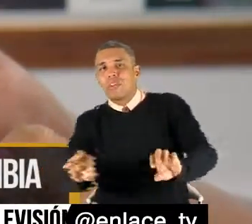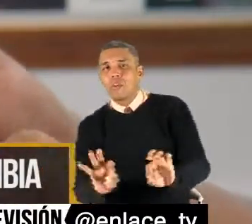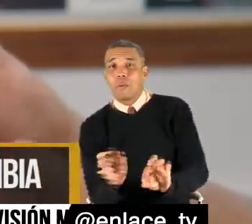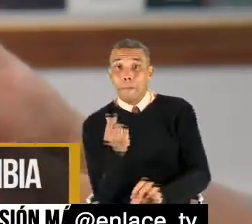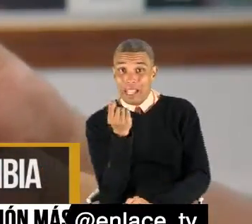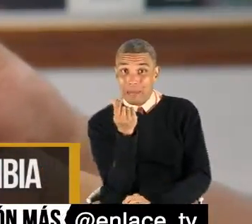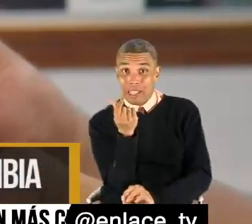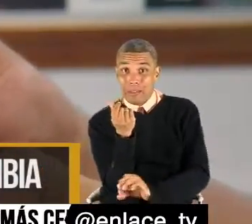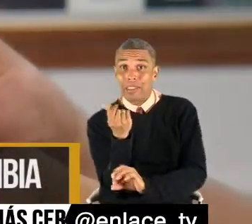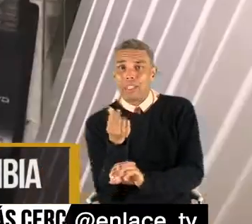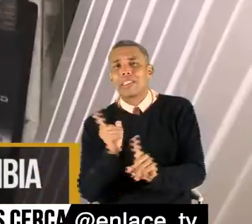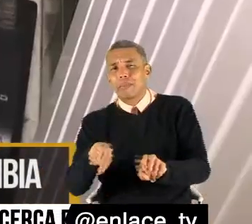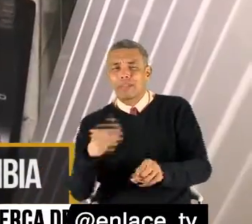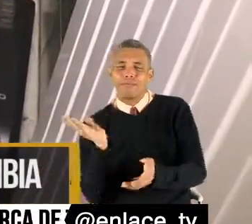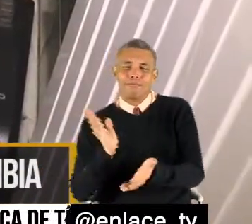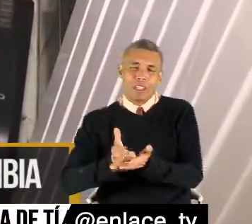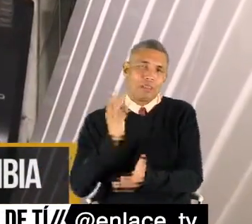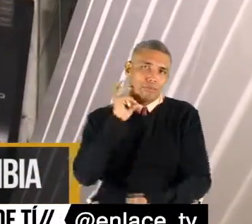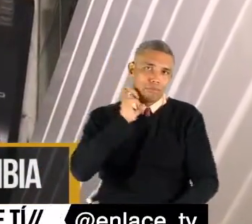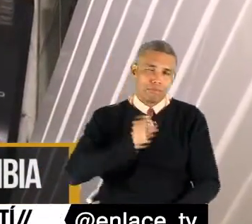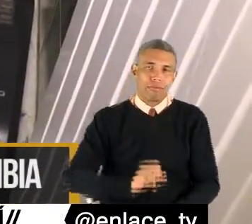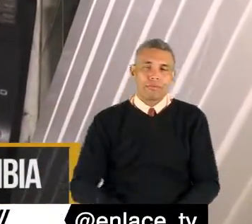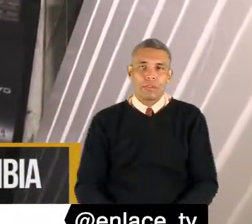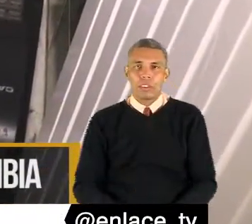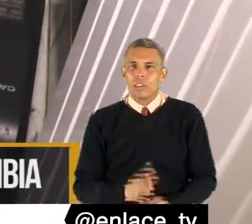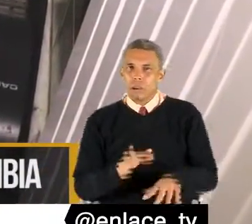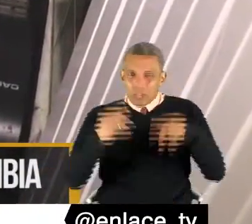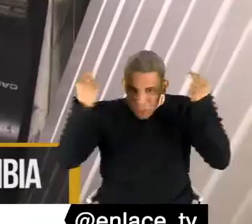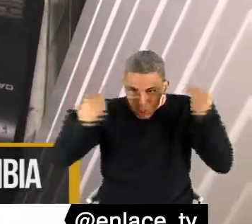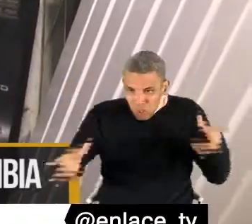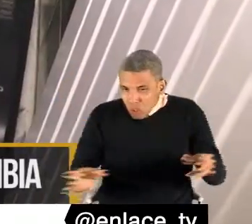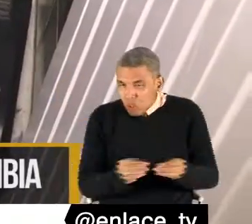para trabajar al día siguiente. Por lo menos a 800